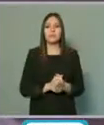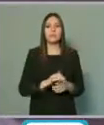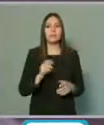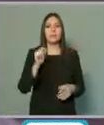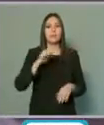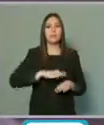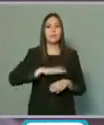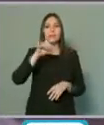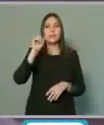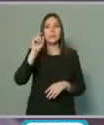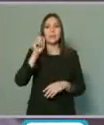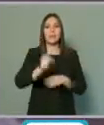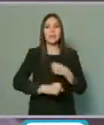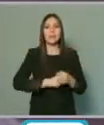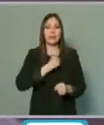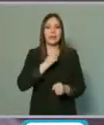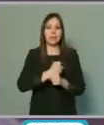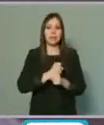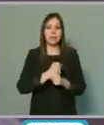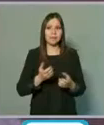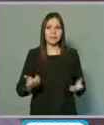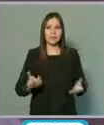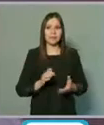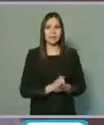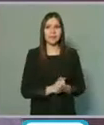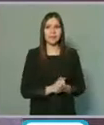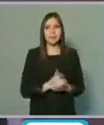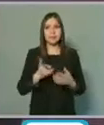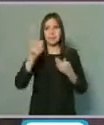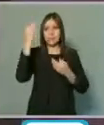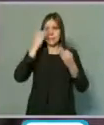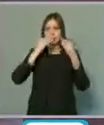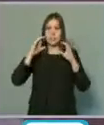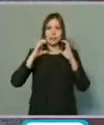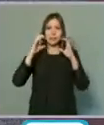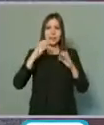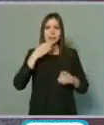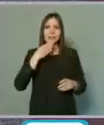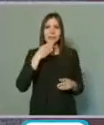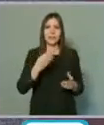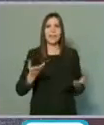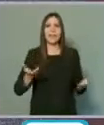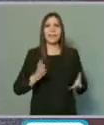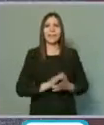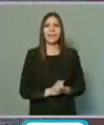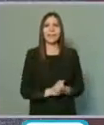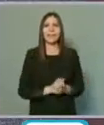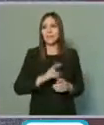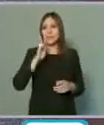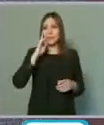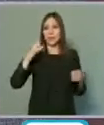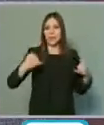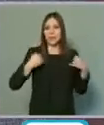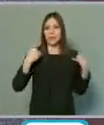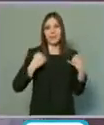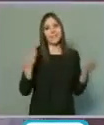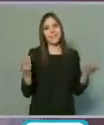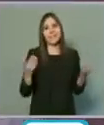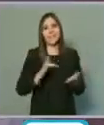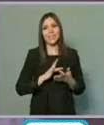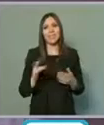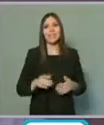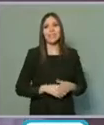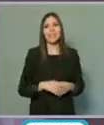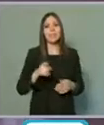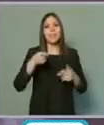de 20 años. Ay, no más. Poquito más de 20 años, la verdad. ¿Qué te has hecho, pues? ¿Favor qué me haces, muchacho? ¿Favor qué me haces? Empecé,